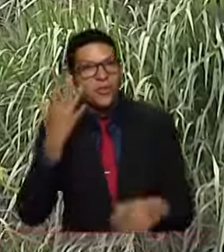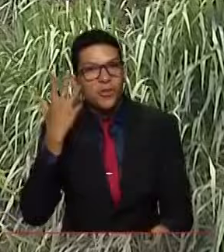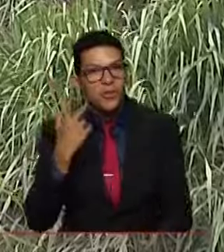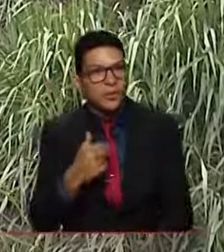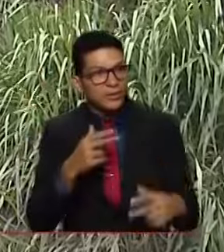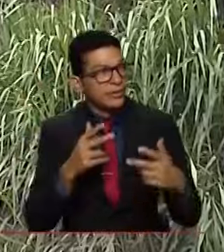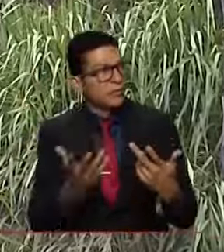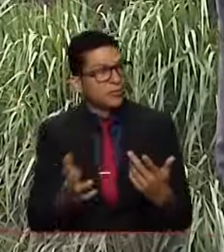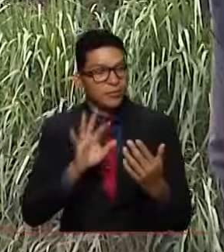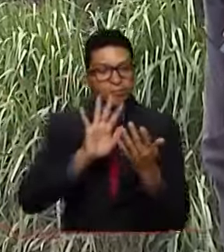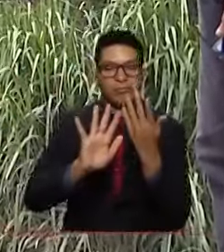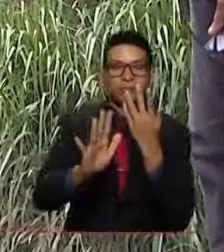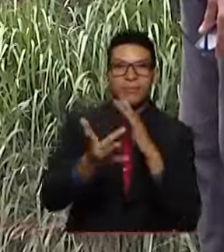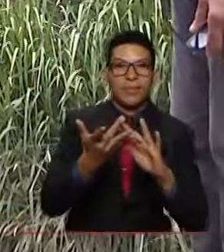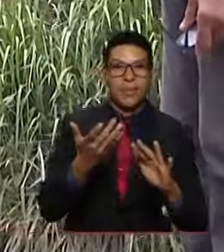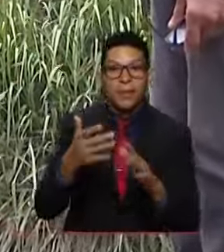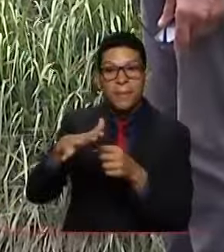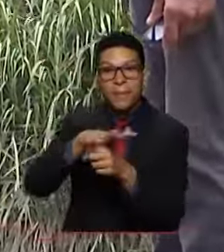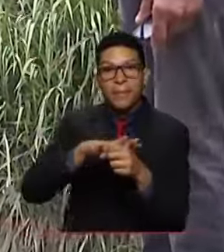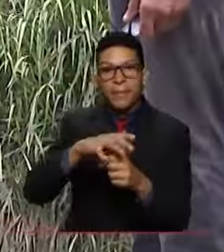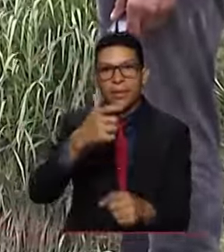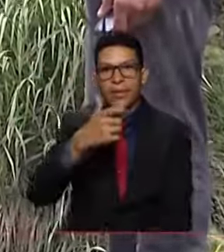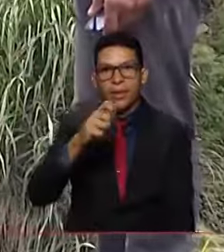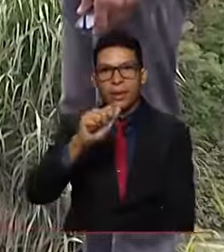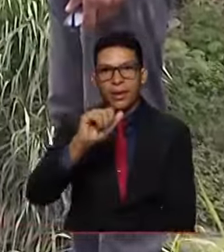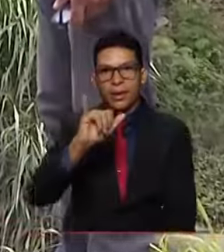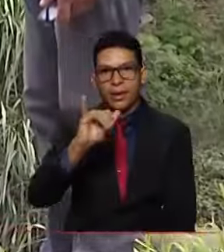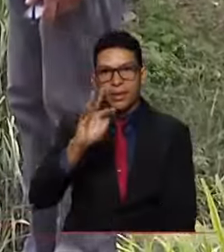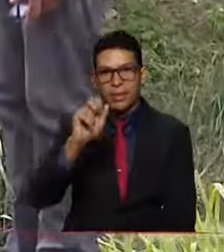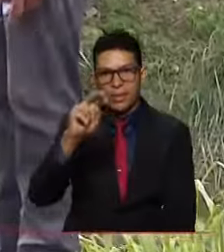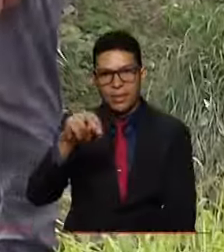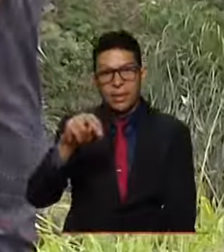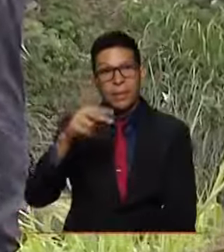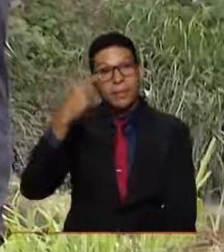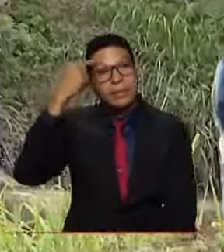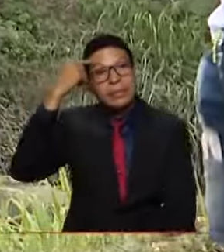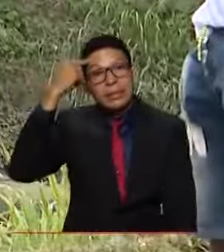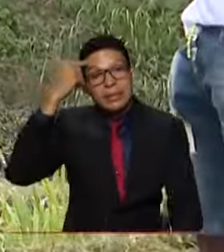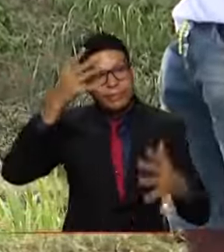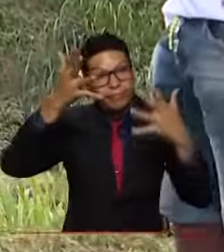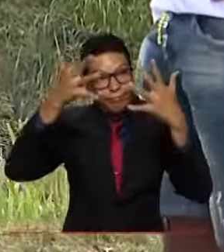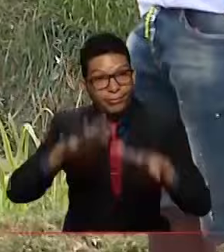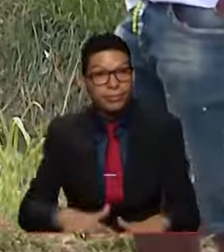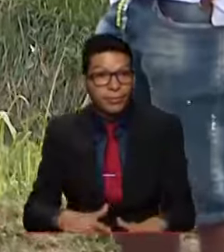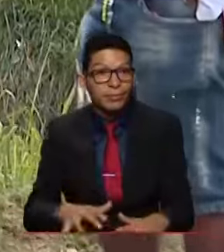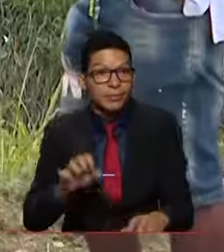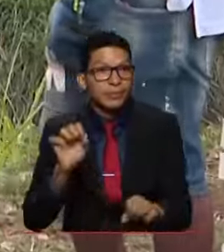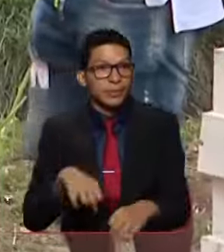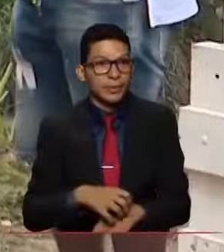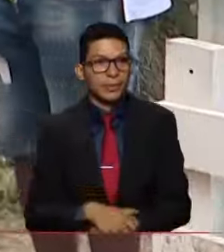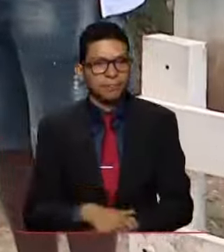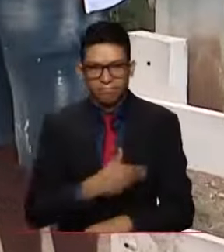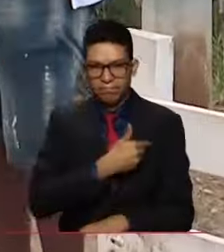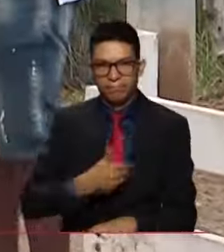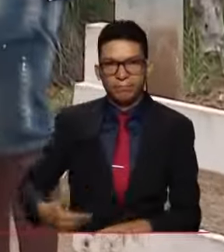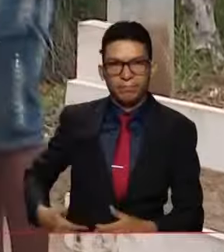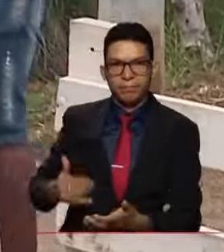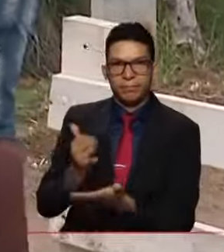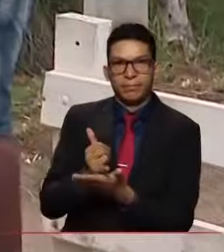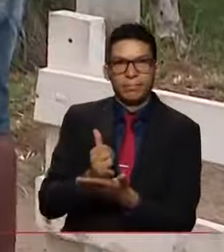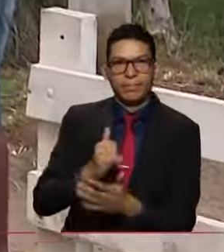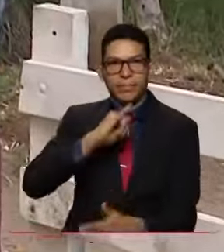barrio Gaitán, es que en cualquier momento se pueda desplomar. Hablemos con el presidente de la Junta de Acción Comunal para que nos cuente un poco más.